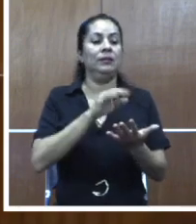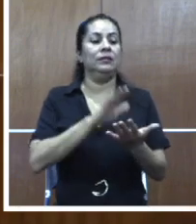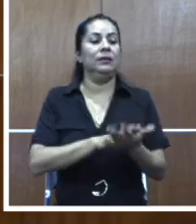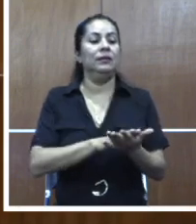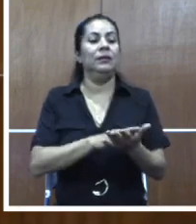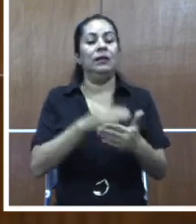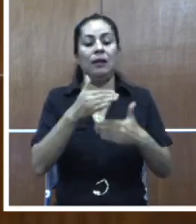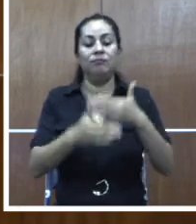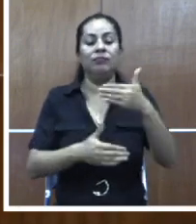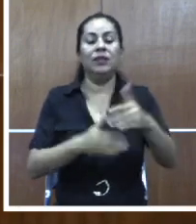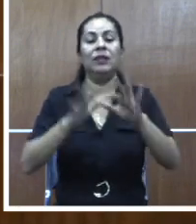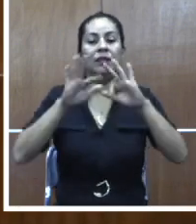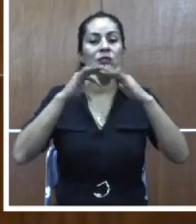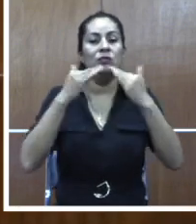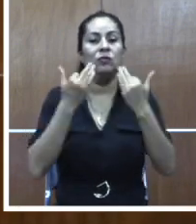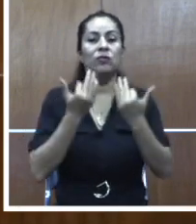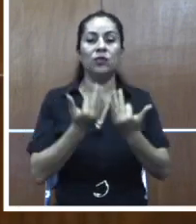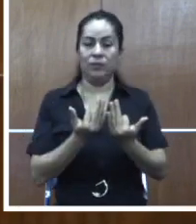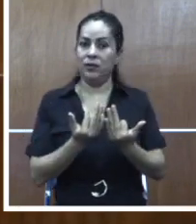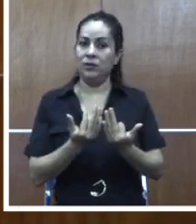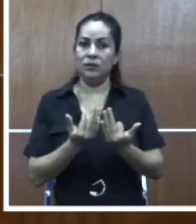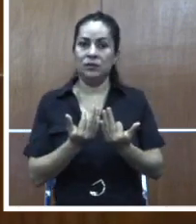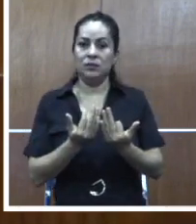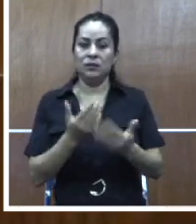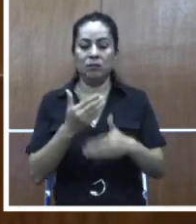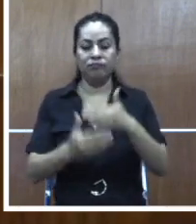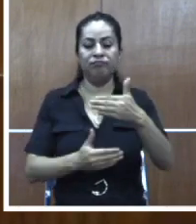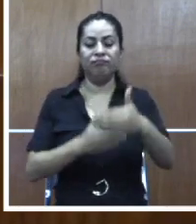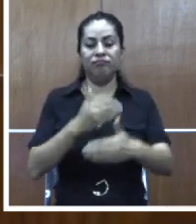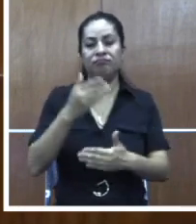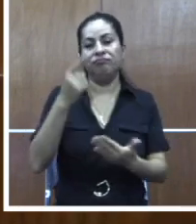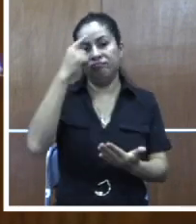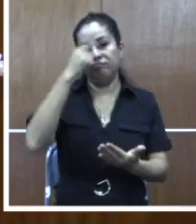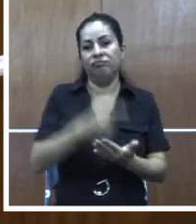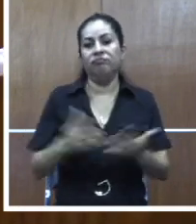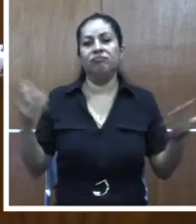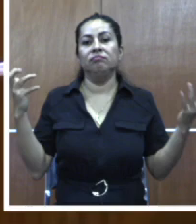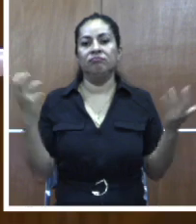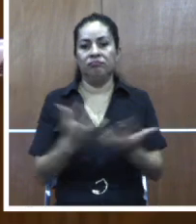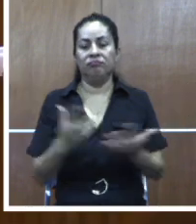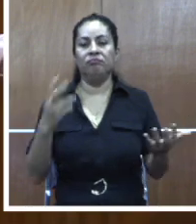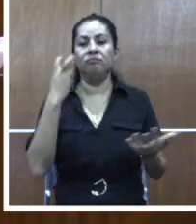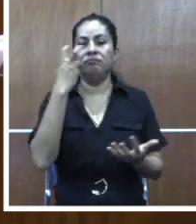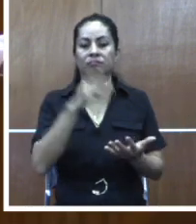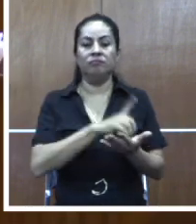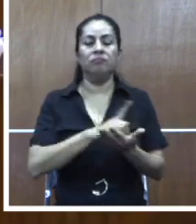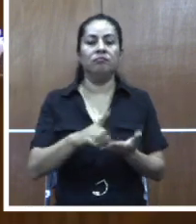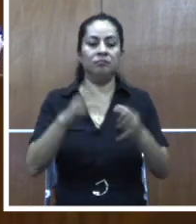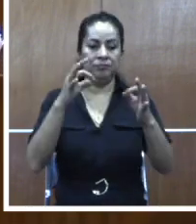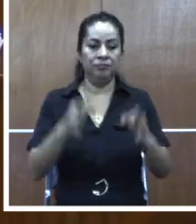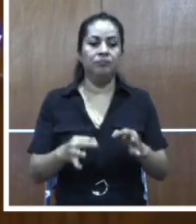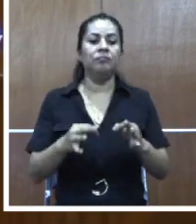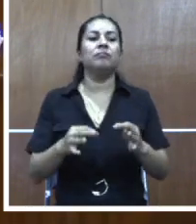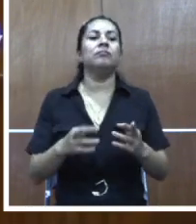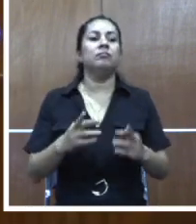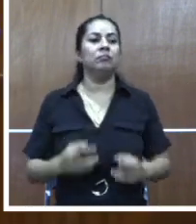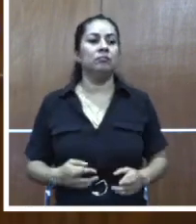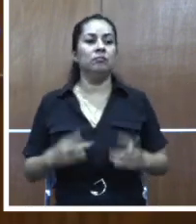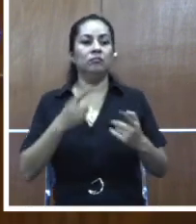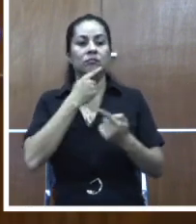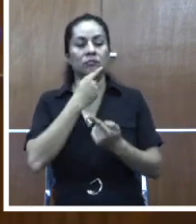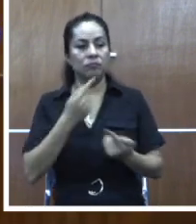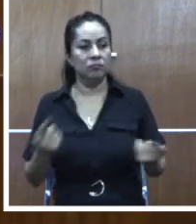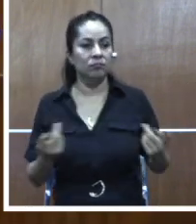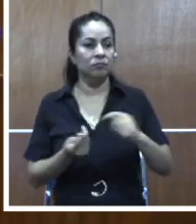las bases y modalidades y procedimientos para hacer efectivo este derecho. El impacto del cáncer infantil